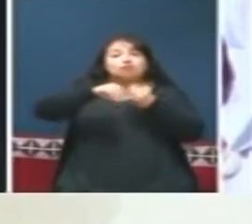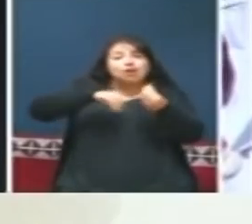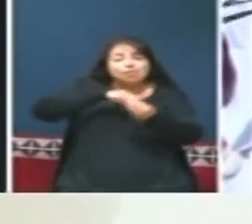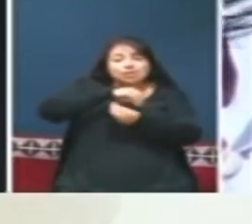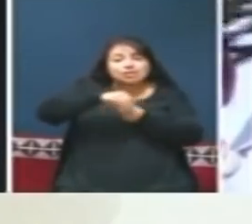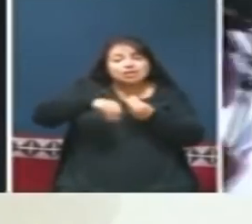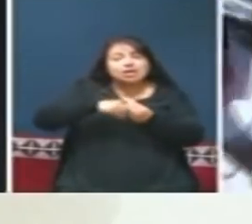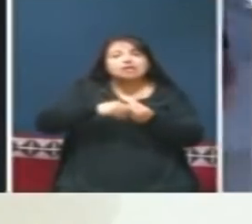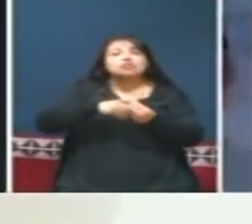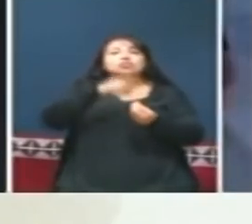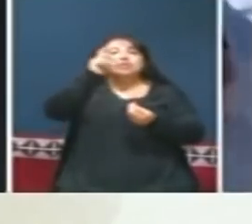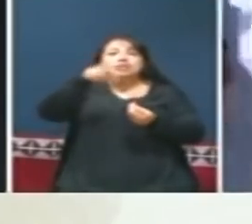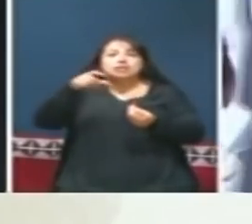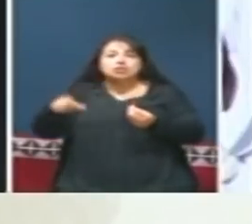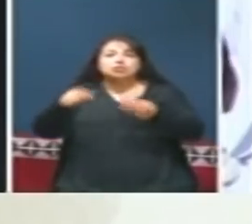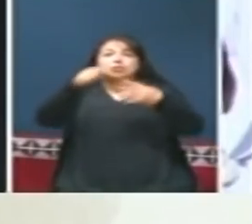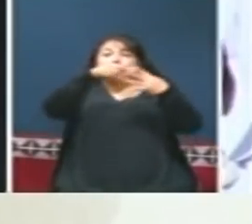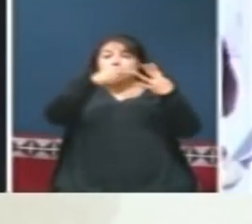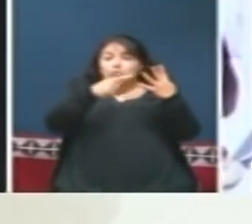mártires.